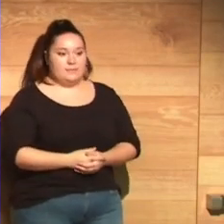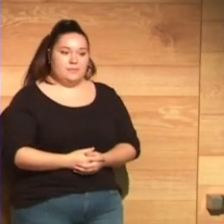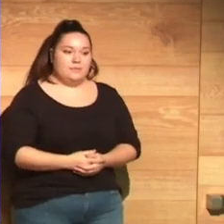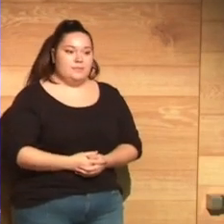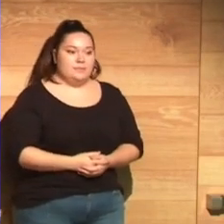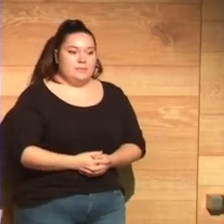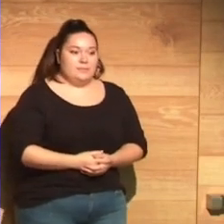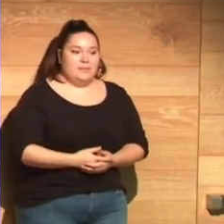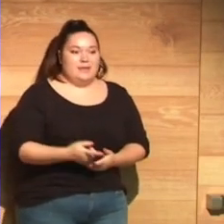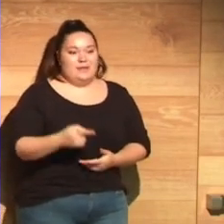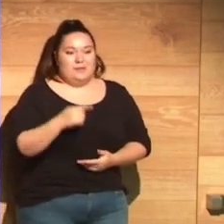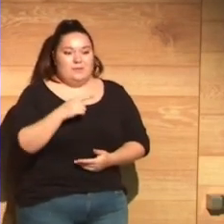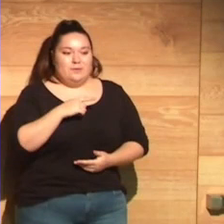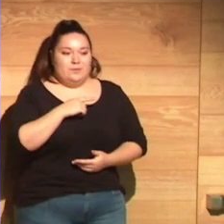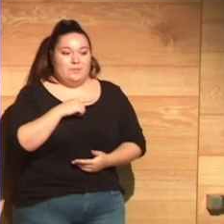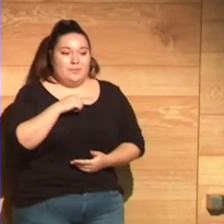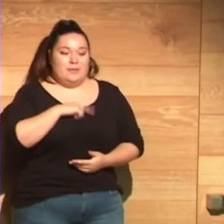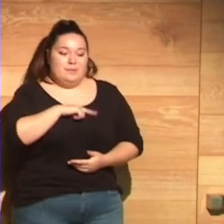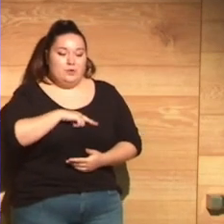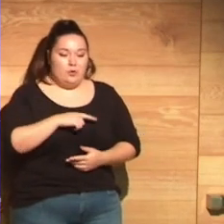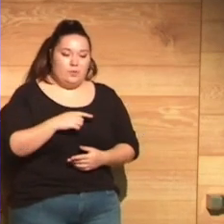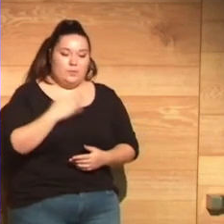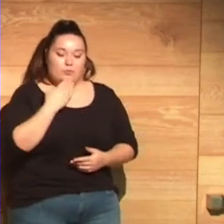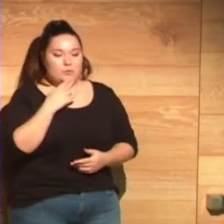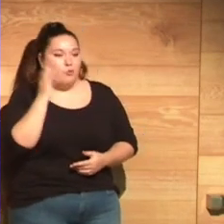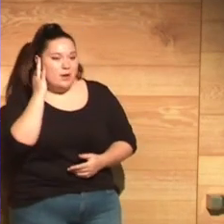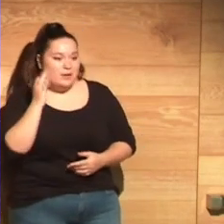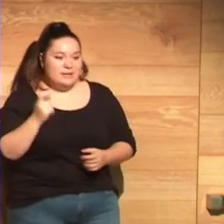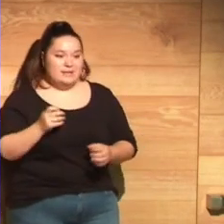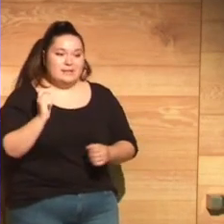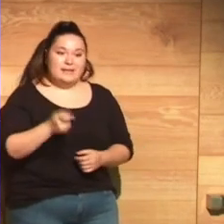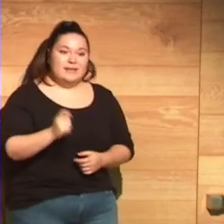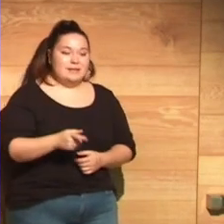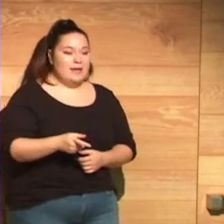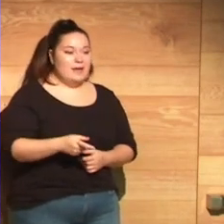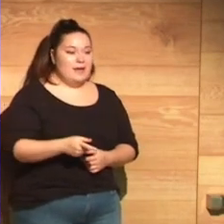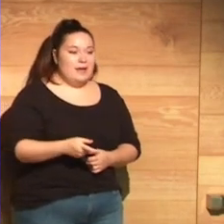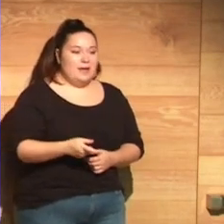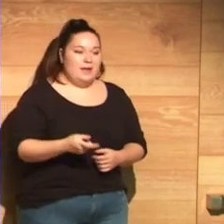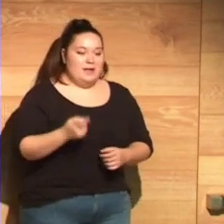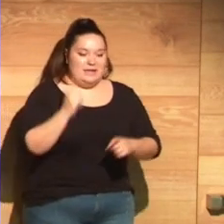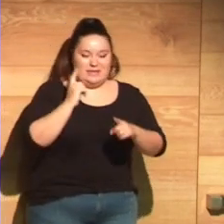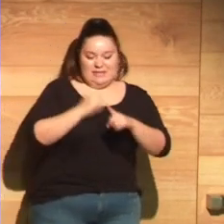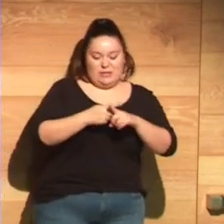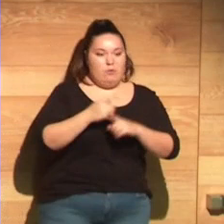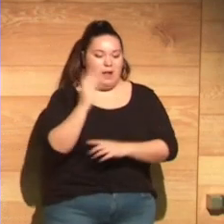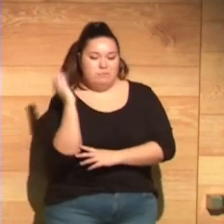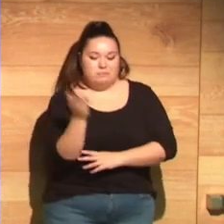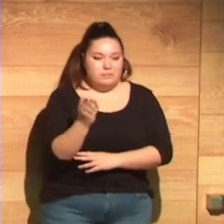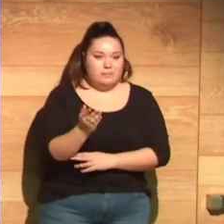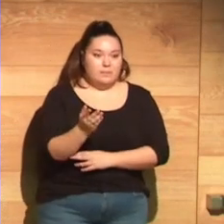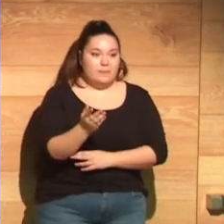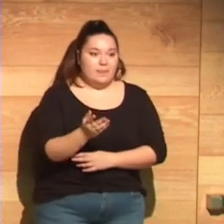femme fatale, ¿no? O de bomba sexual que siempre se ha dado, como que encima se le había privado de